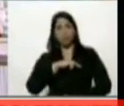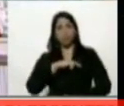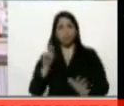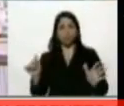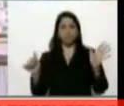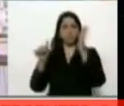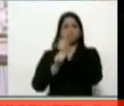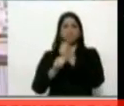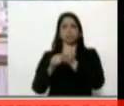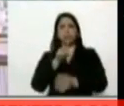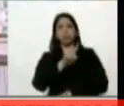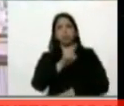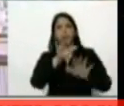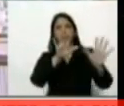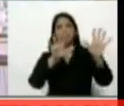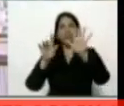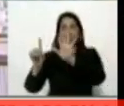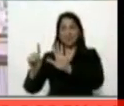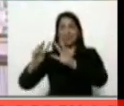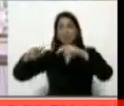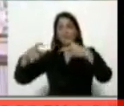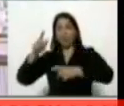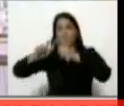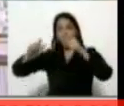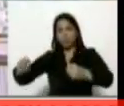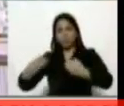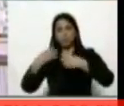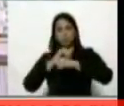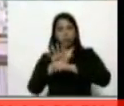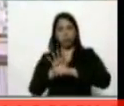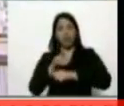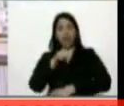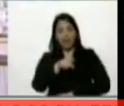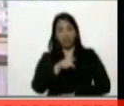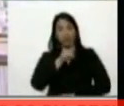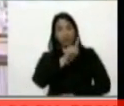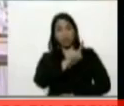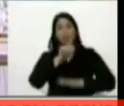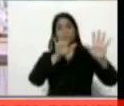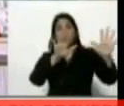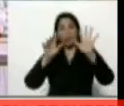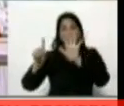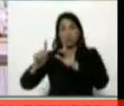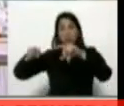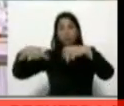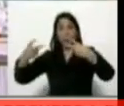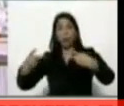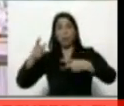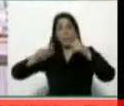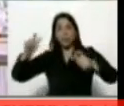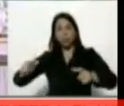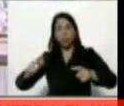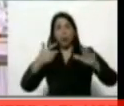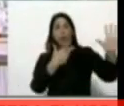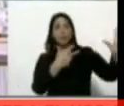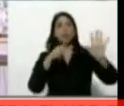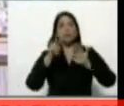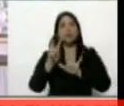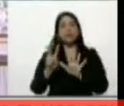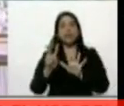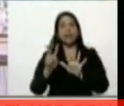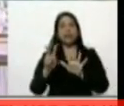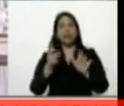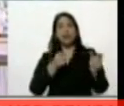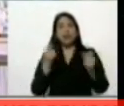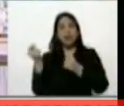hemos dicho desde hace mucho tiempo, todo el asunto de la gasolina no es un detonante, porque en este país no hay nuevos detonantes. Aquí se destruyó todo,